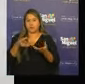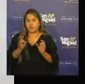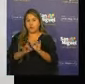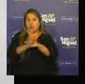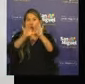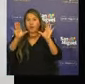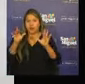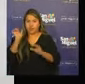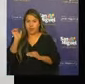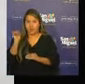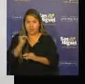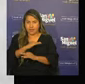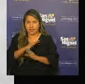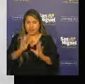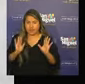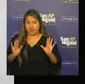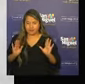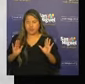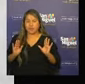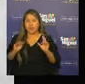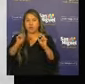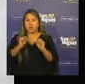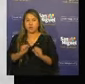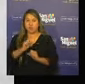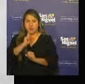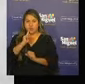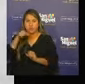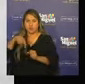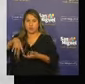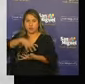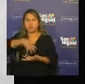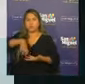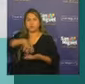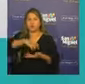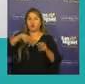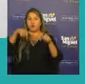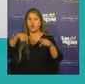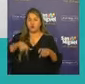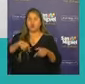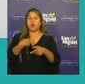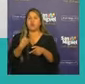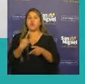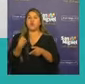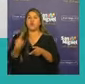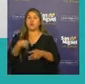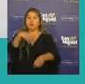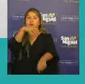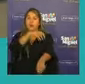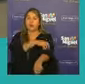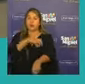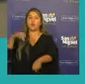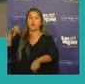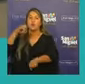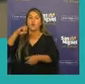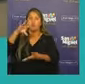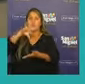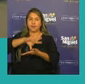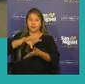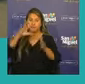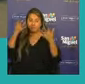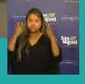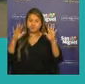cualquier emergencia que podamos tener en nuestra comuna, en nuestra región o en nuestro país.